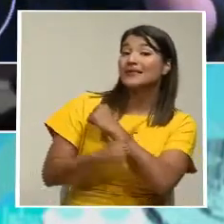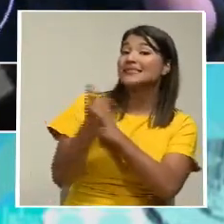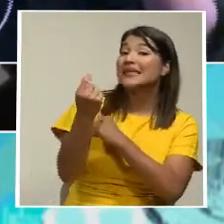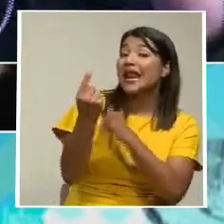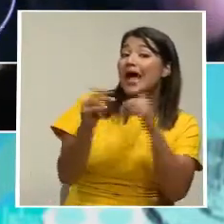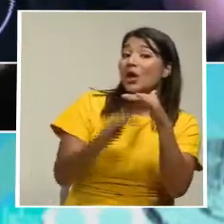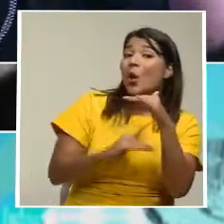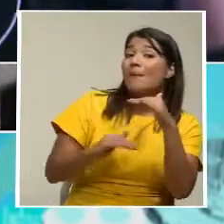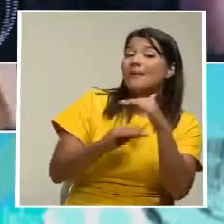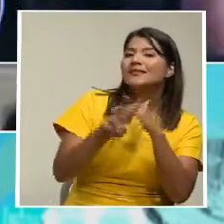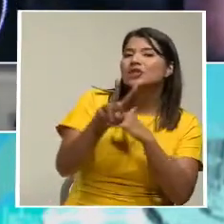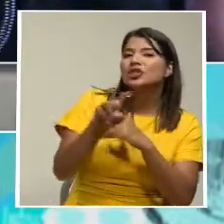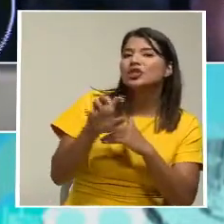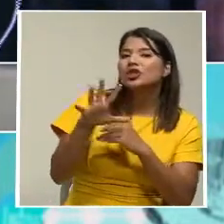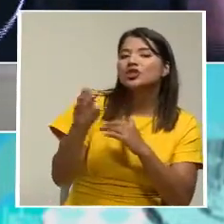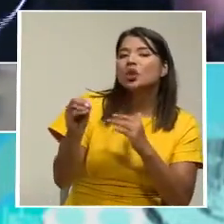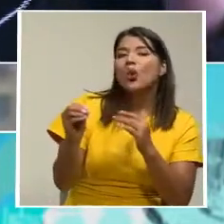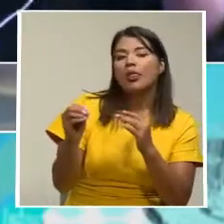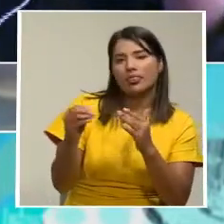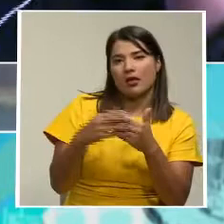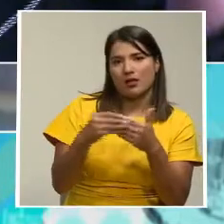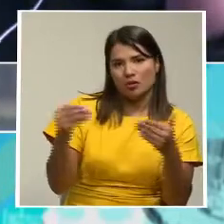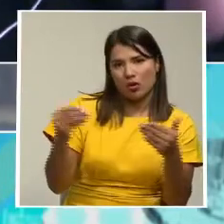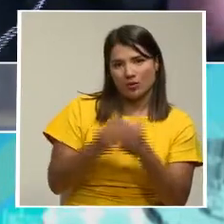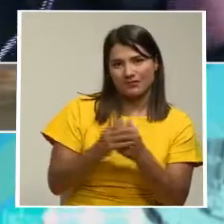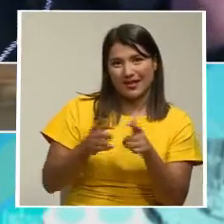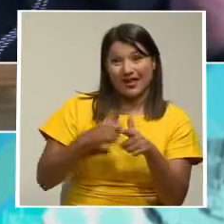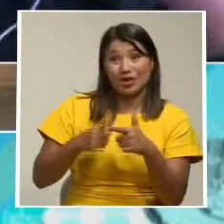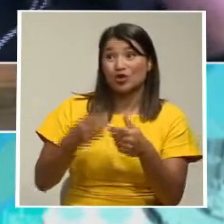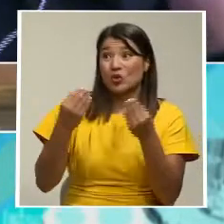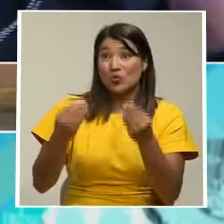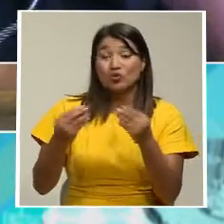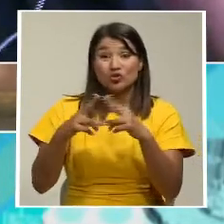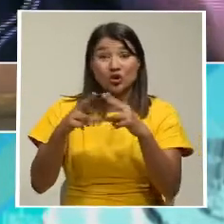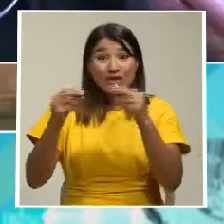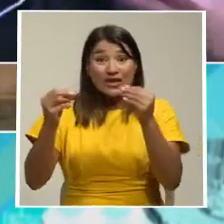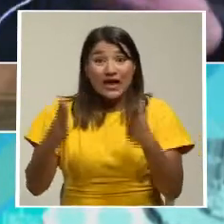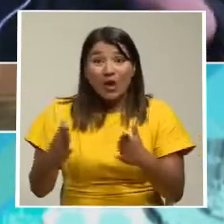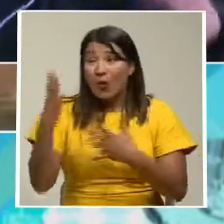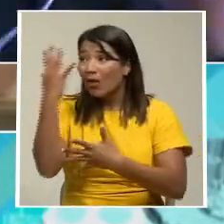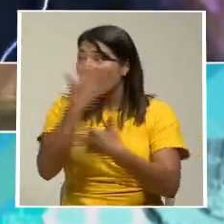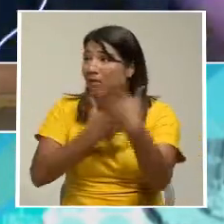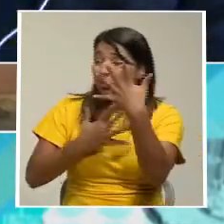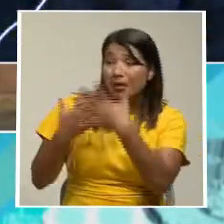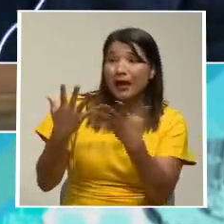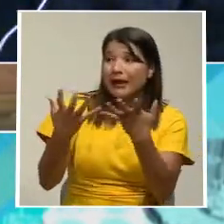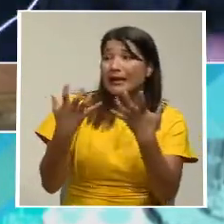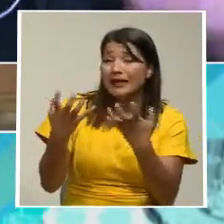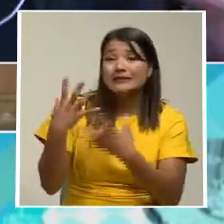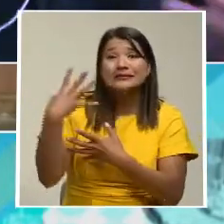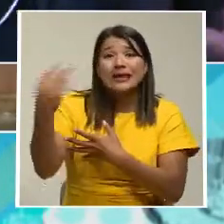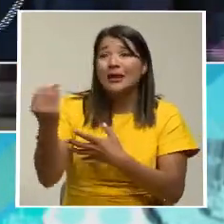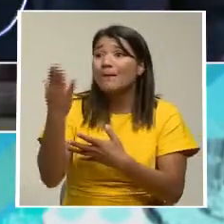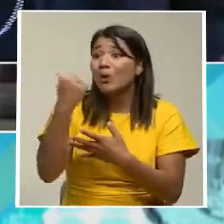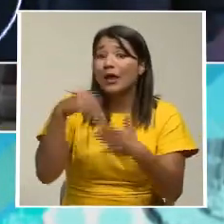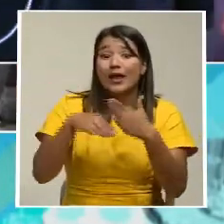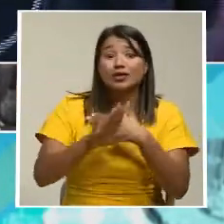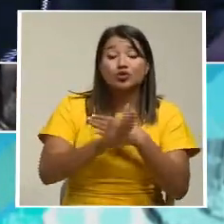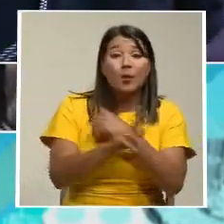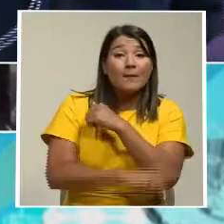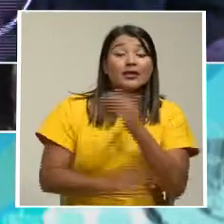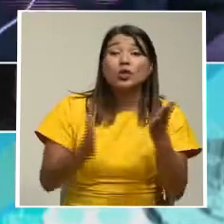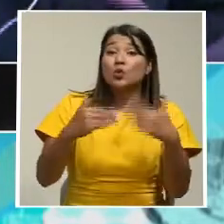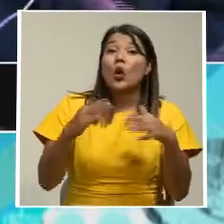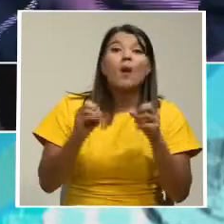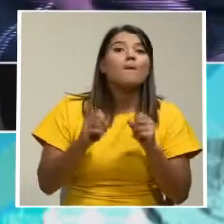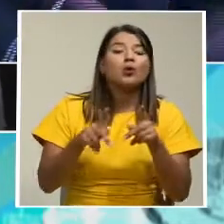mínimo es de $250. Entonces, muchos nicaragüenses que están desesperados por salir porque no tienen oportunidades en